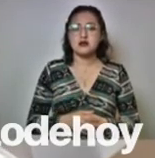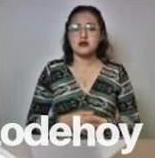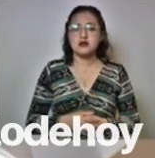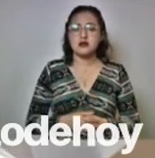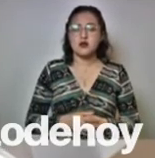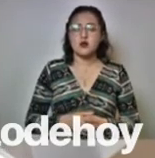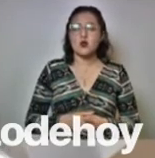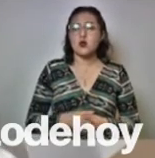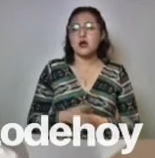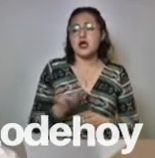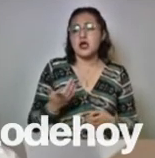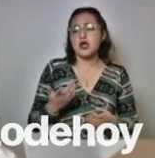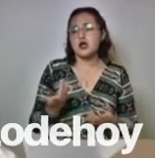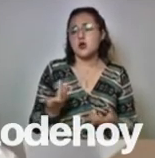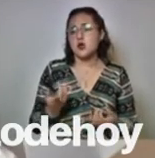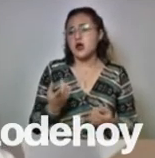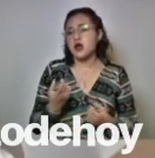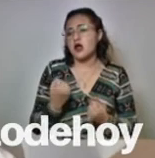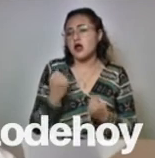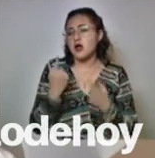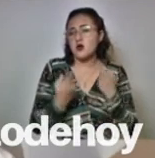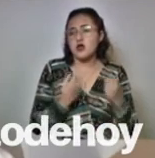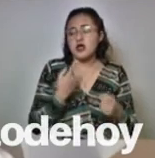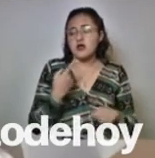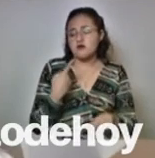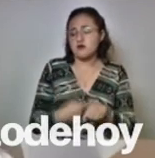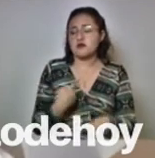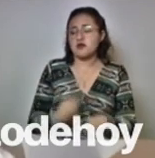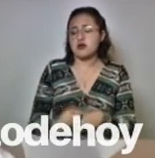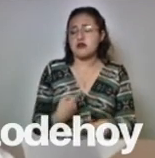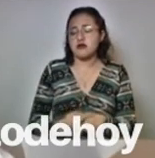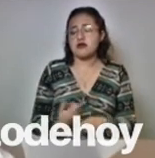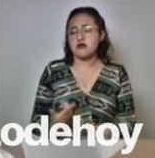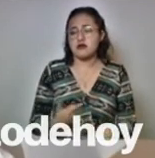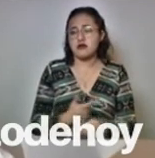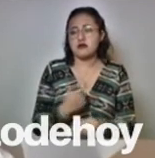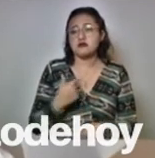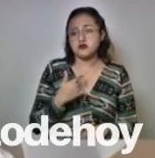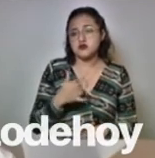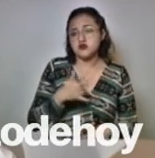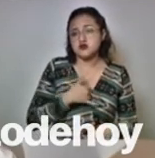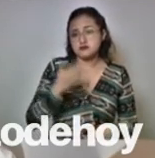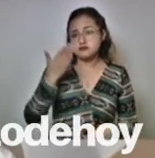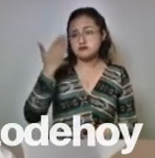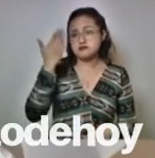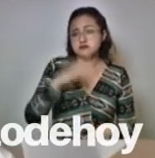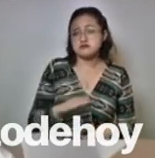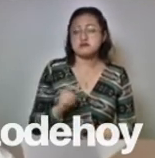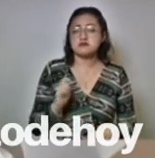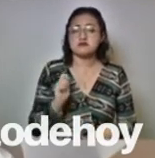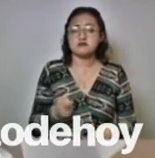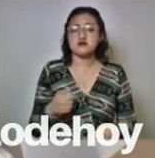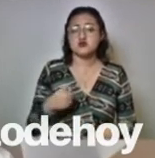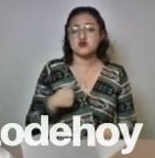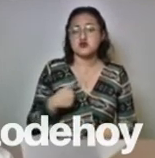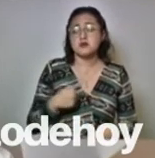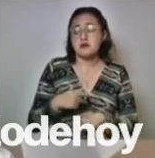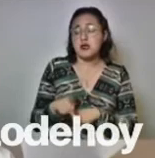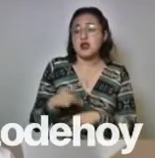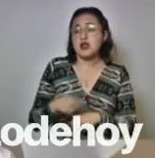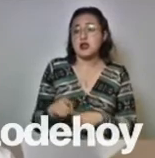comorbilidad, peor, ¿sí? No crean que no estoy consciente de mi nivel de